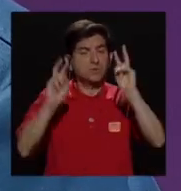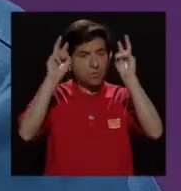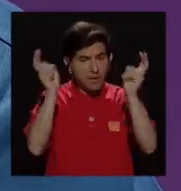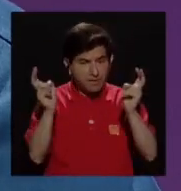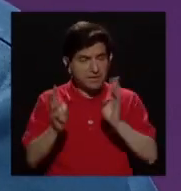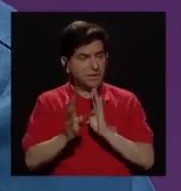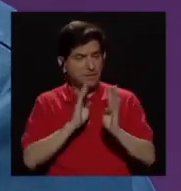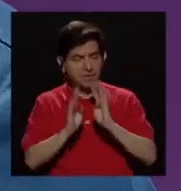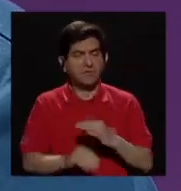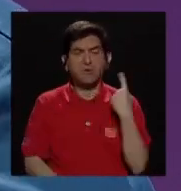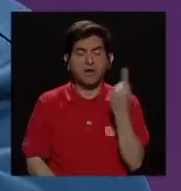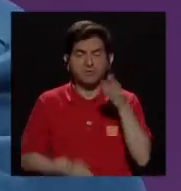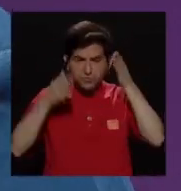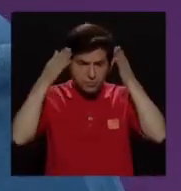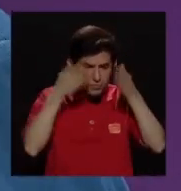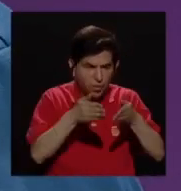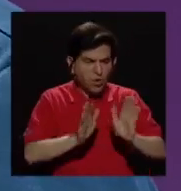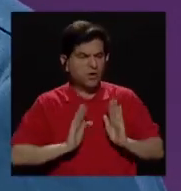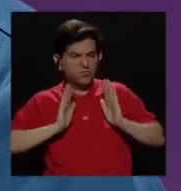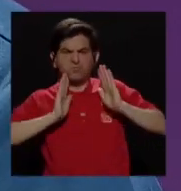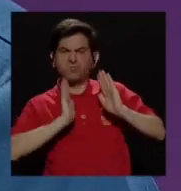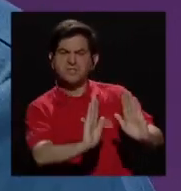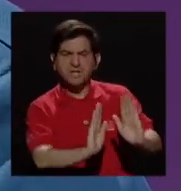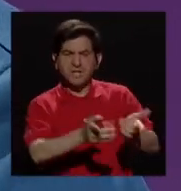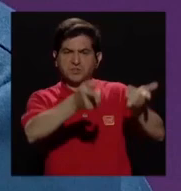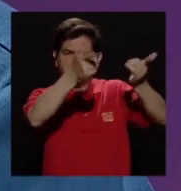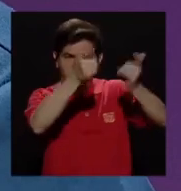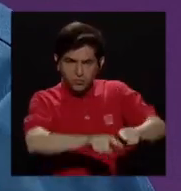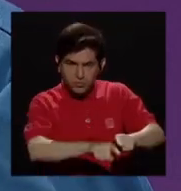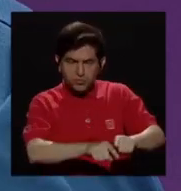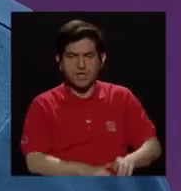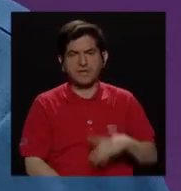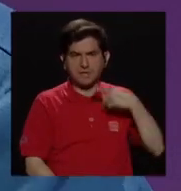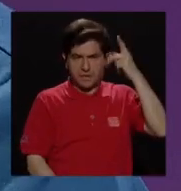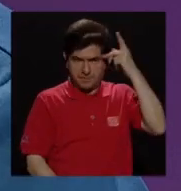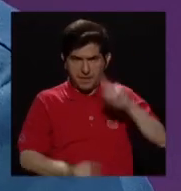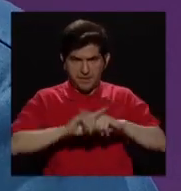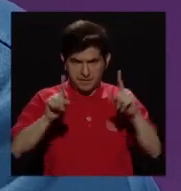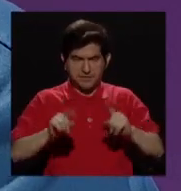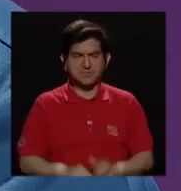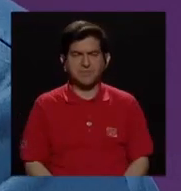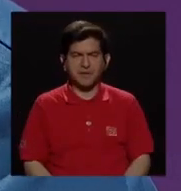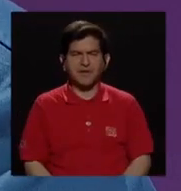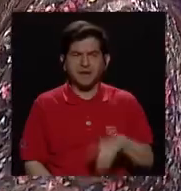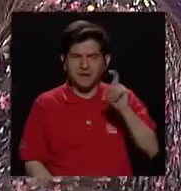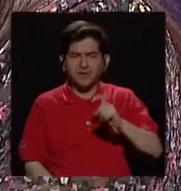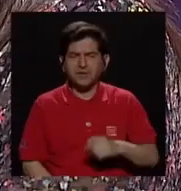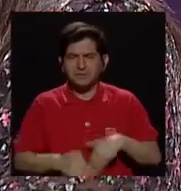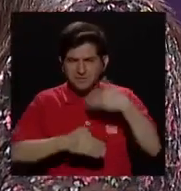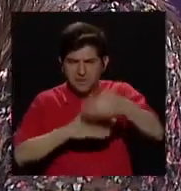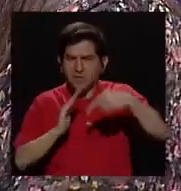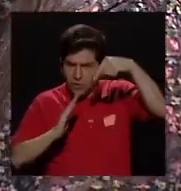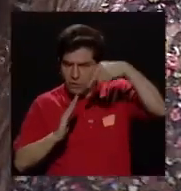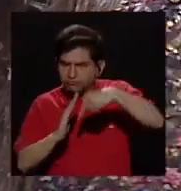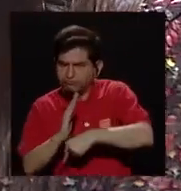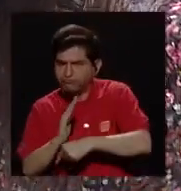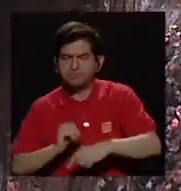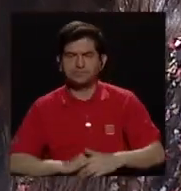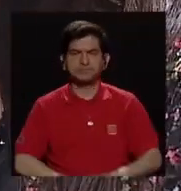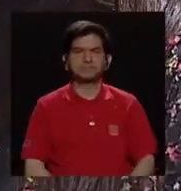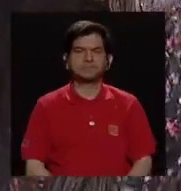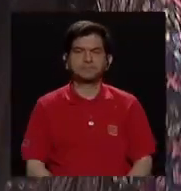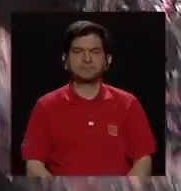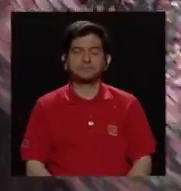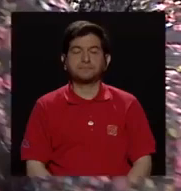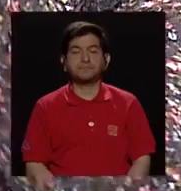no hablamos, solo hablamos de el rechazo que puede haber de parte de esos padres, pero creo que eso lo vamos a tratar más adelante. Tal